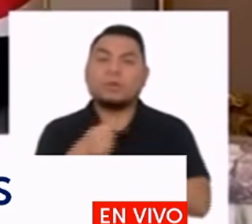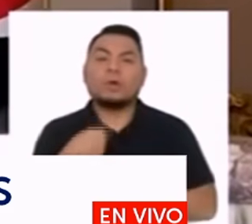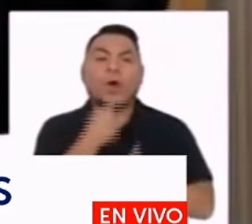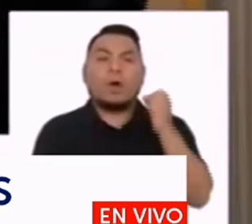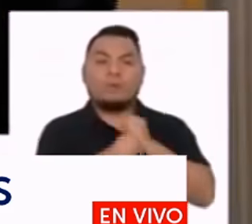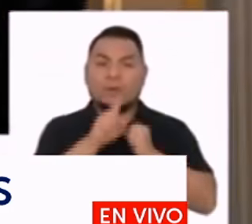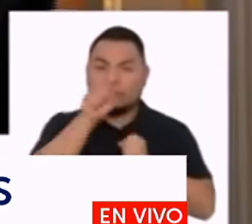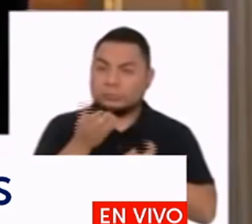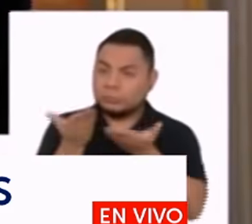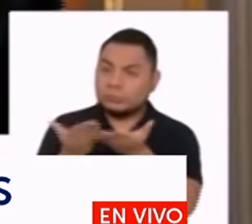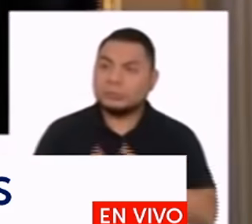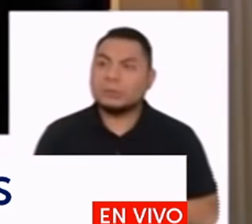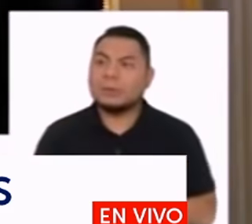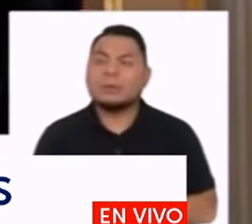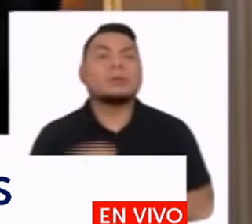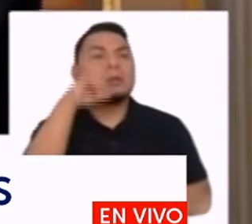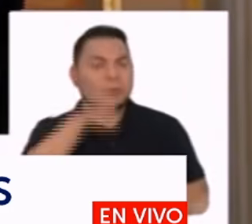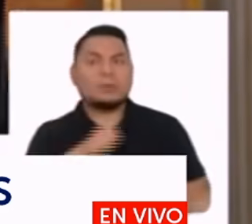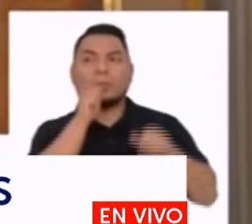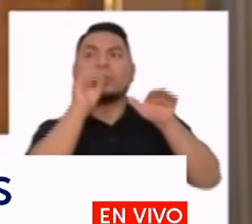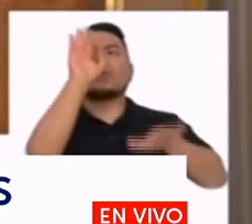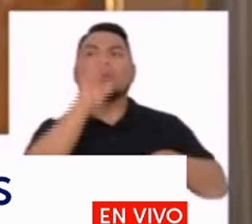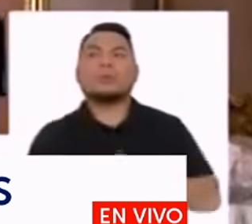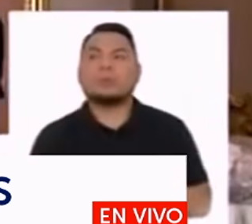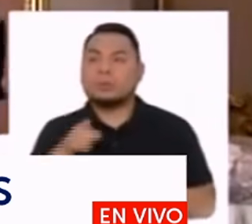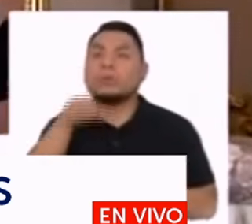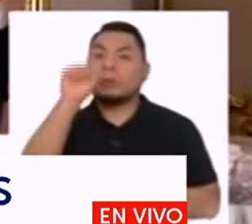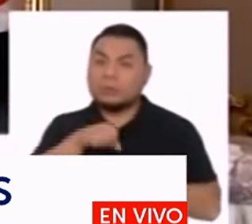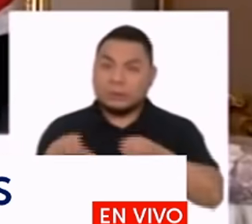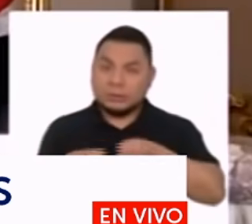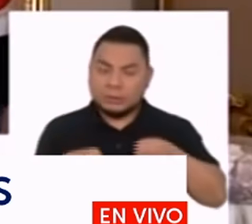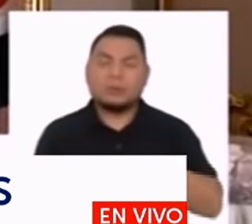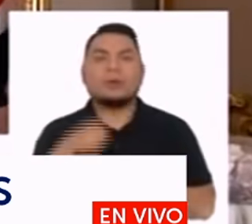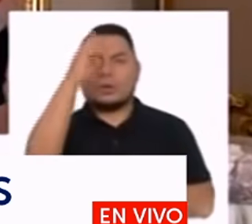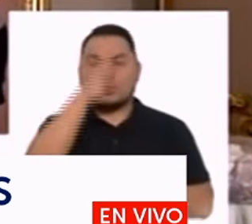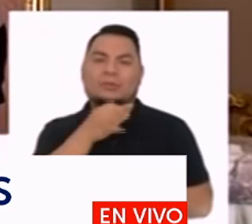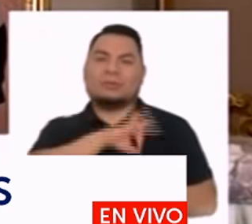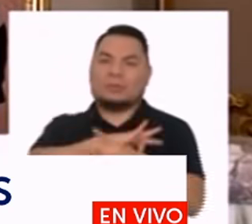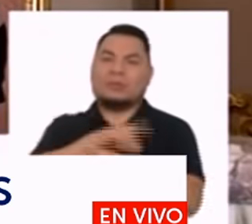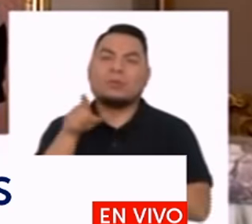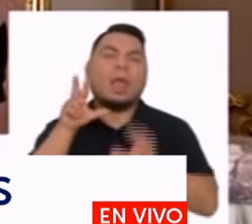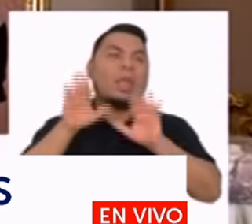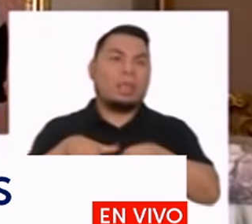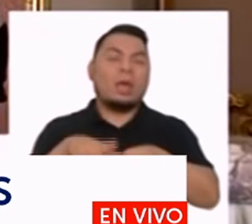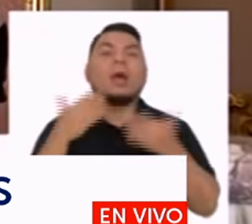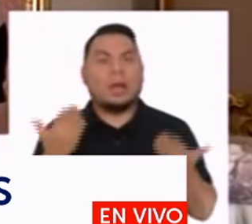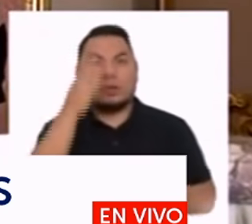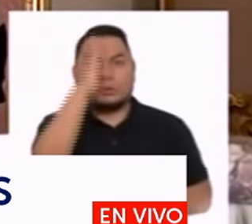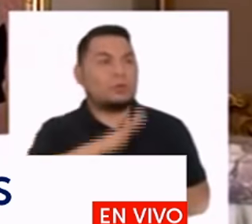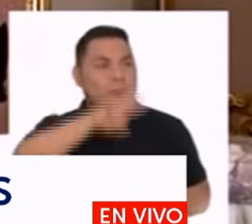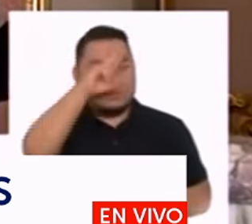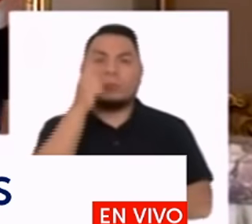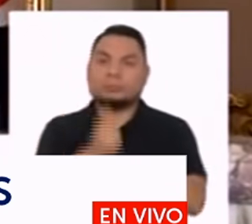Educación que os confío? Sí, juro. Si así lo hicieres, que Dios os premie, y si no, él y la